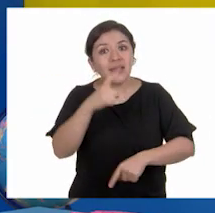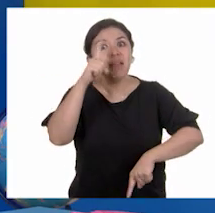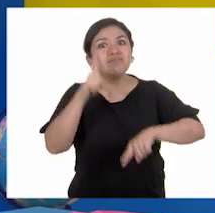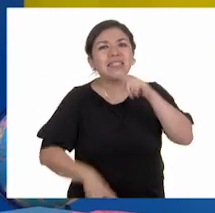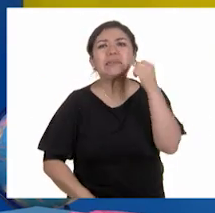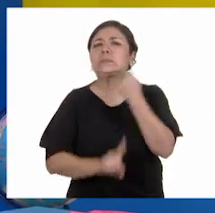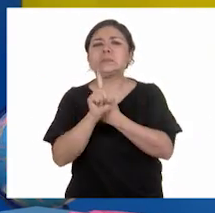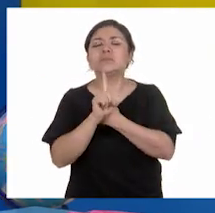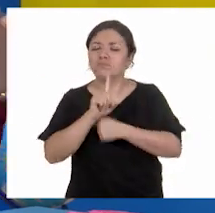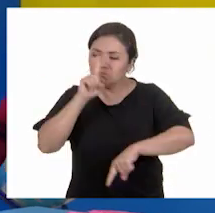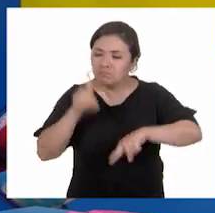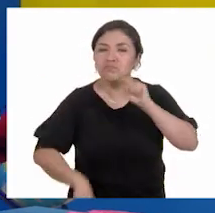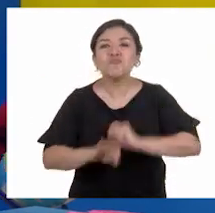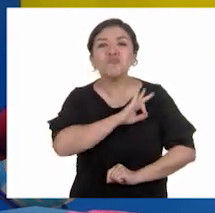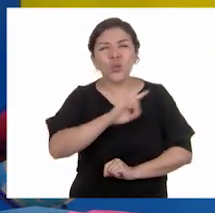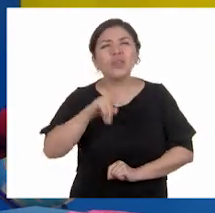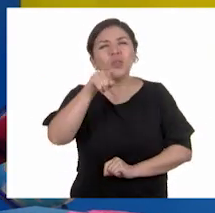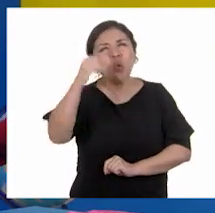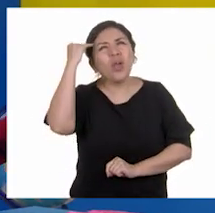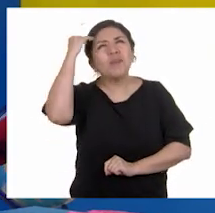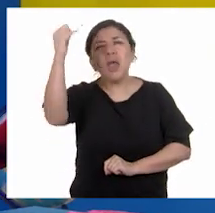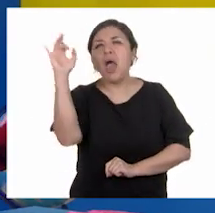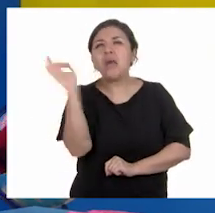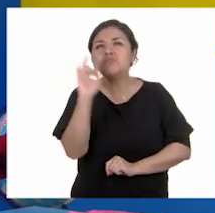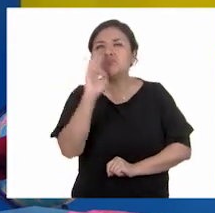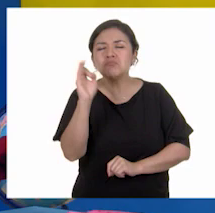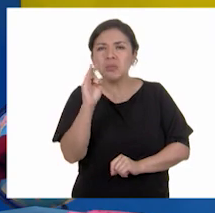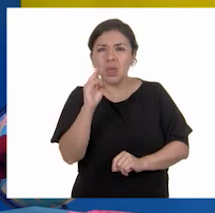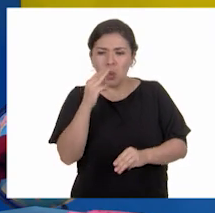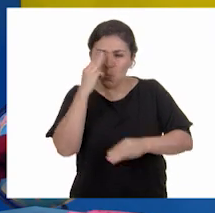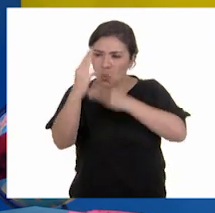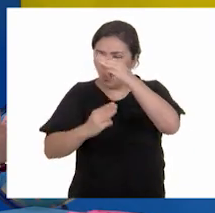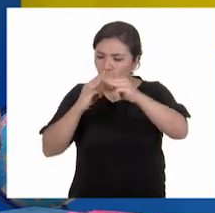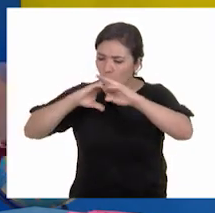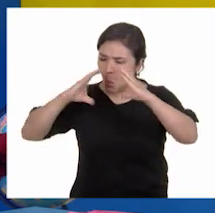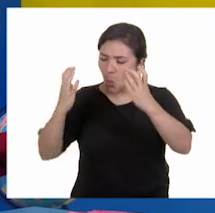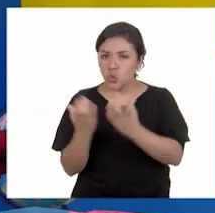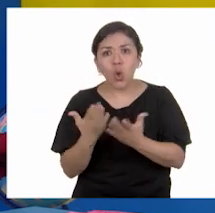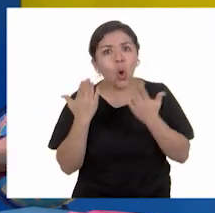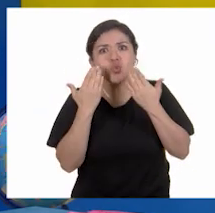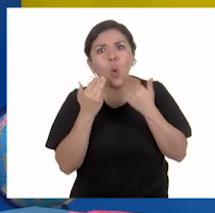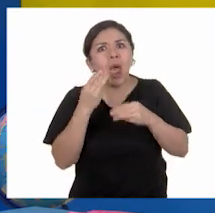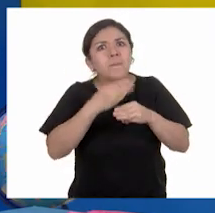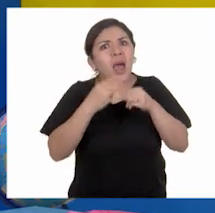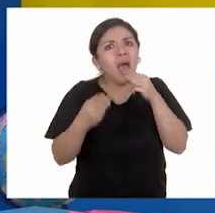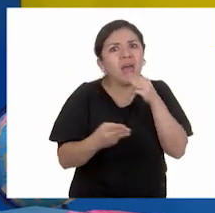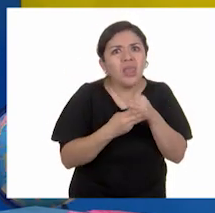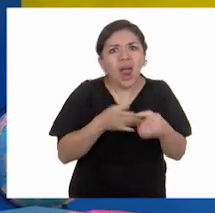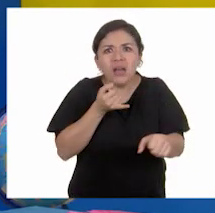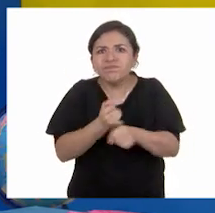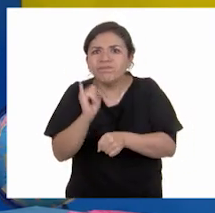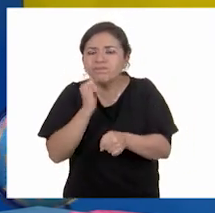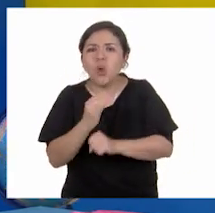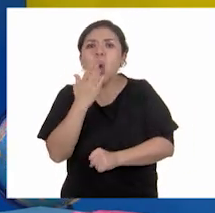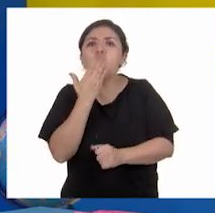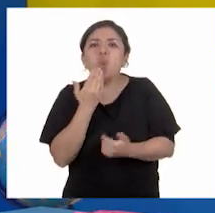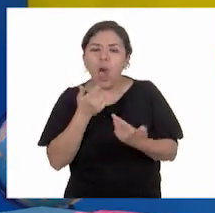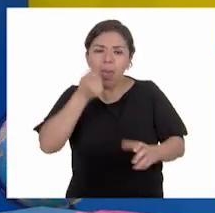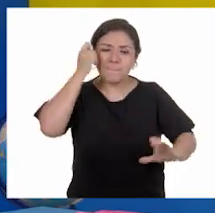esta situación. ¿Se imaginan un mundo sin herramientas? Sí. Me refiero sin